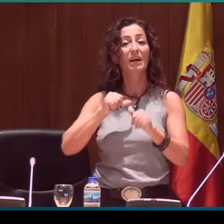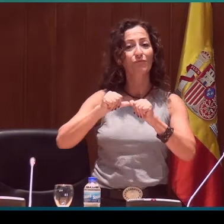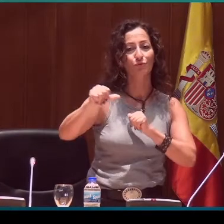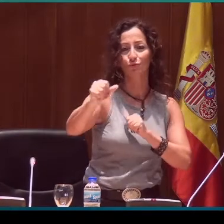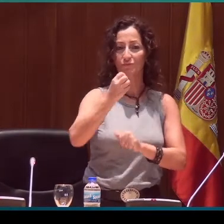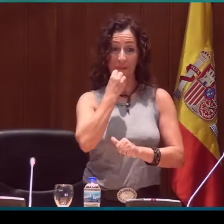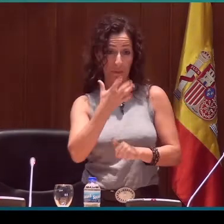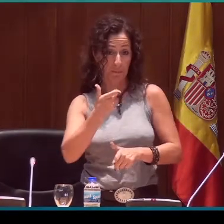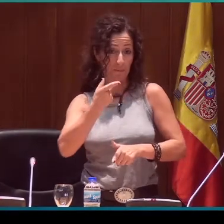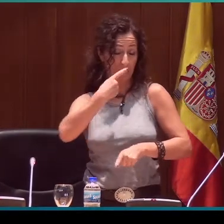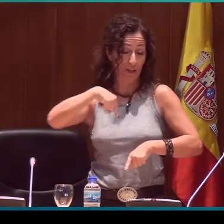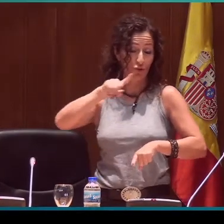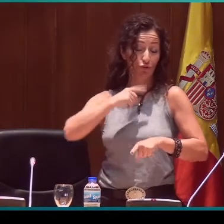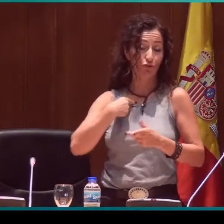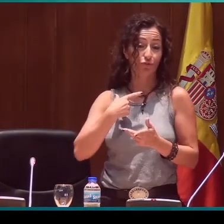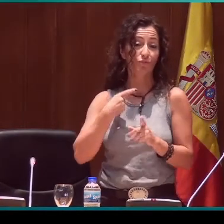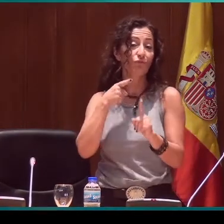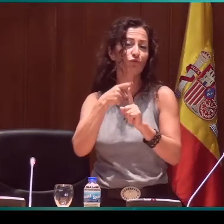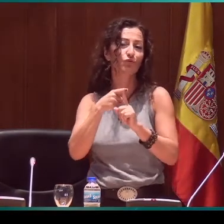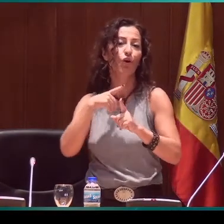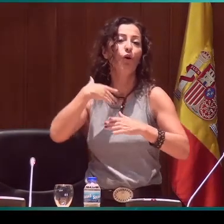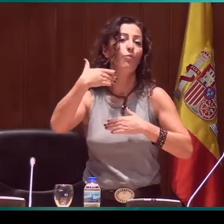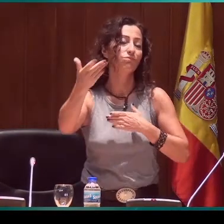Esto significa que para un futuro,